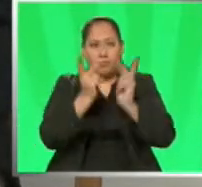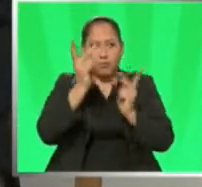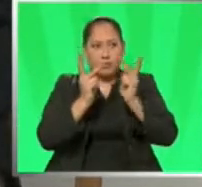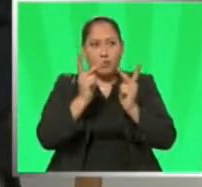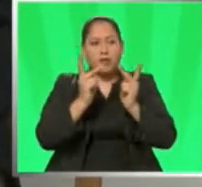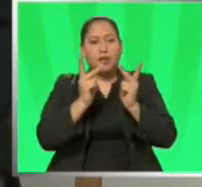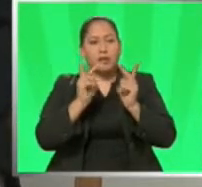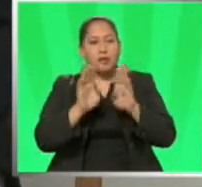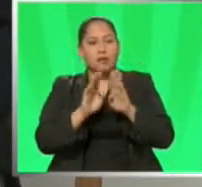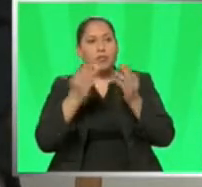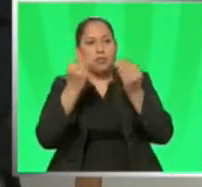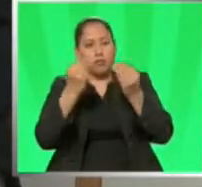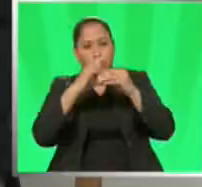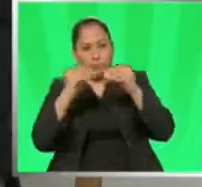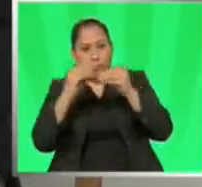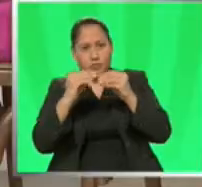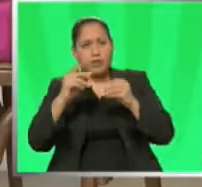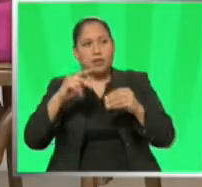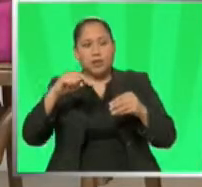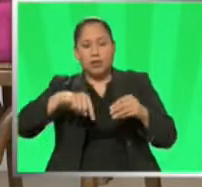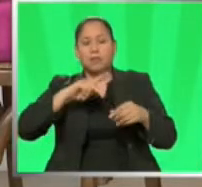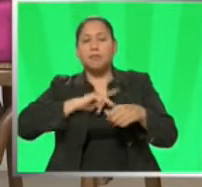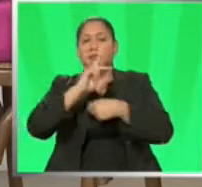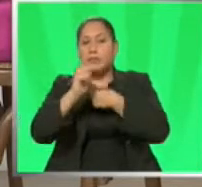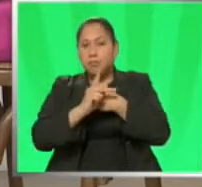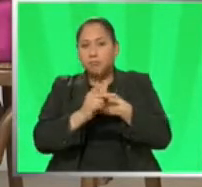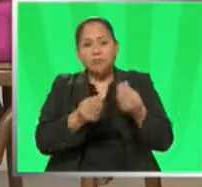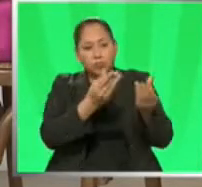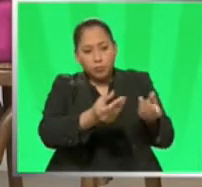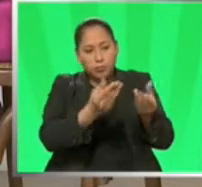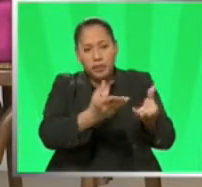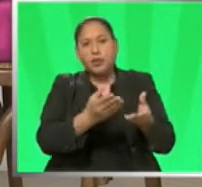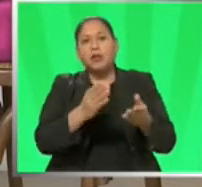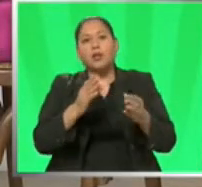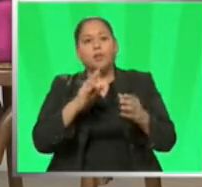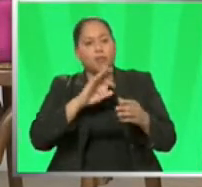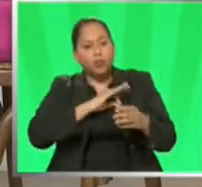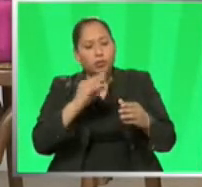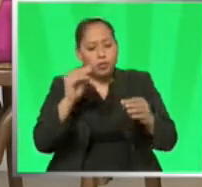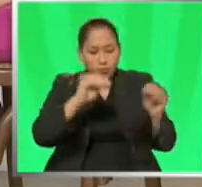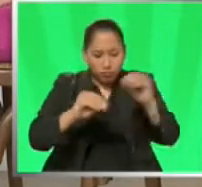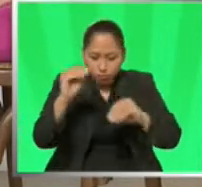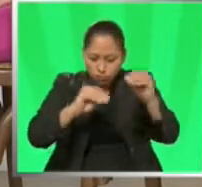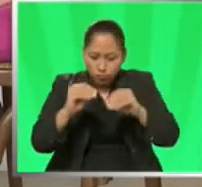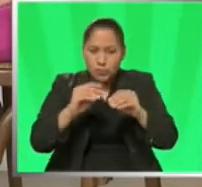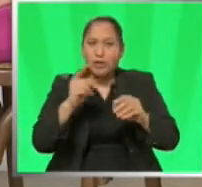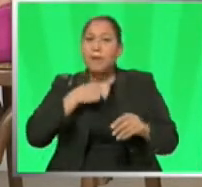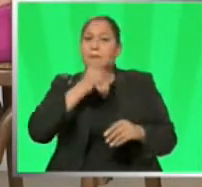gran variedad de frutas en nuestro país que les podemos dar y que podemos combinar. Es cuestión